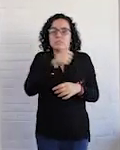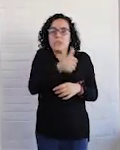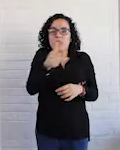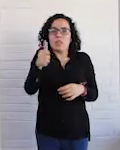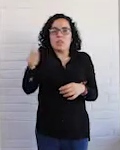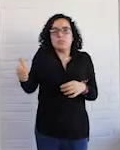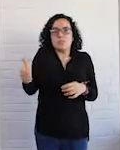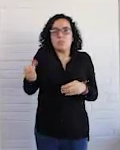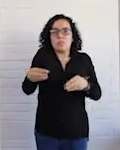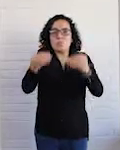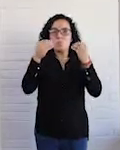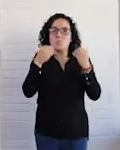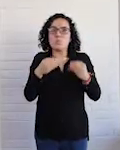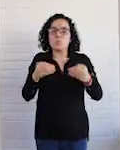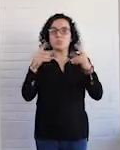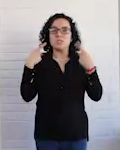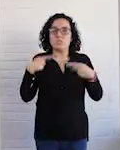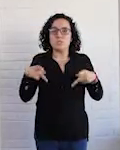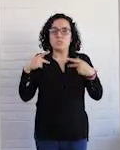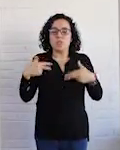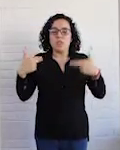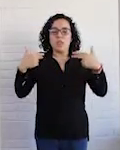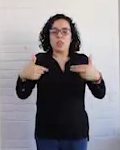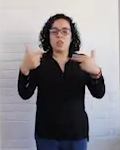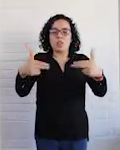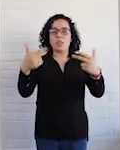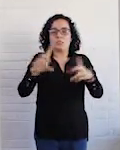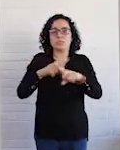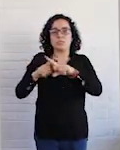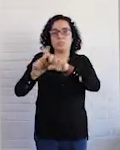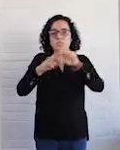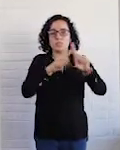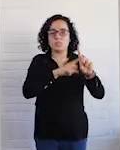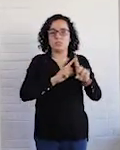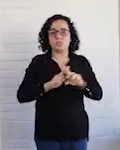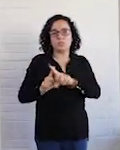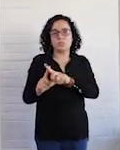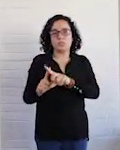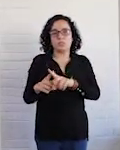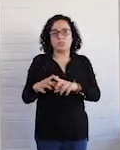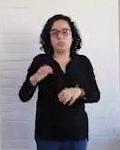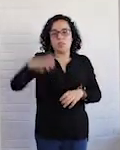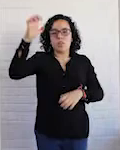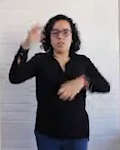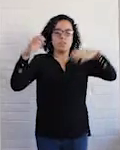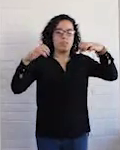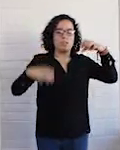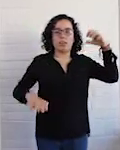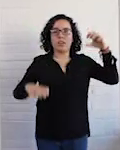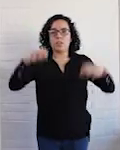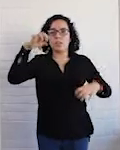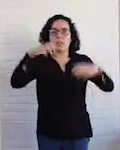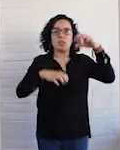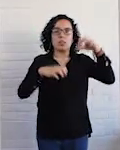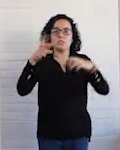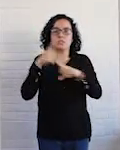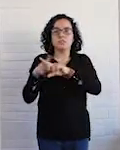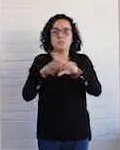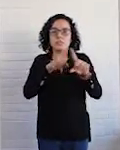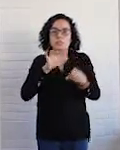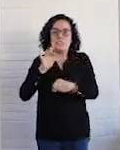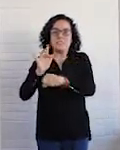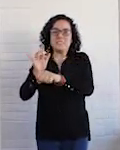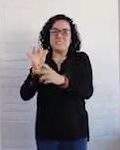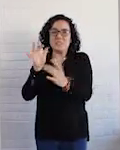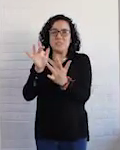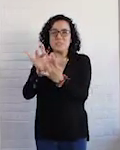a muchas generaciones con diferentes personalidades y a todos los tienen que tratar de tocar de alguna